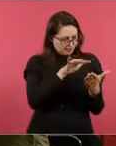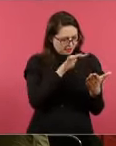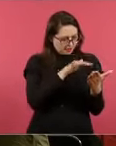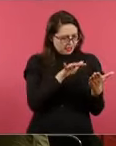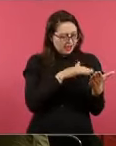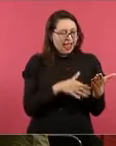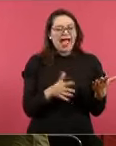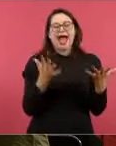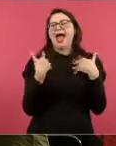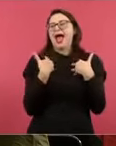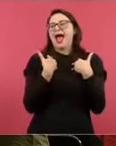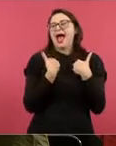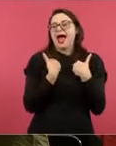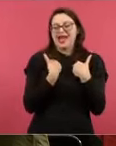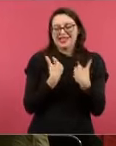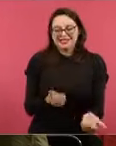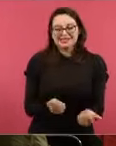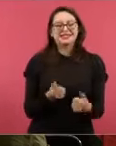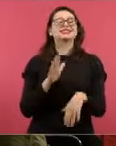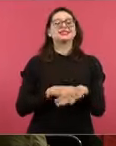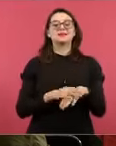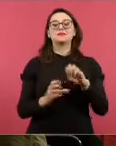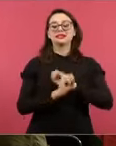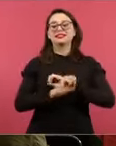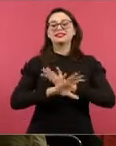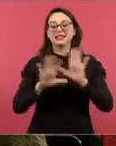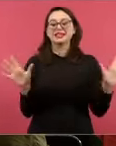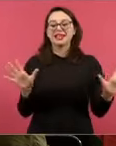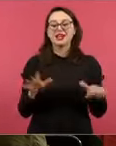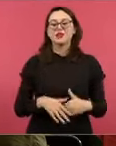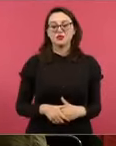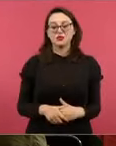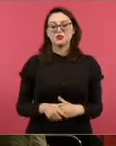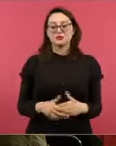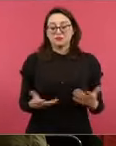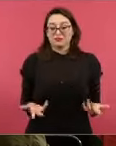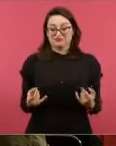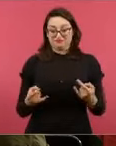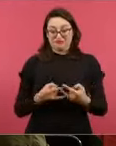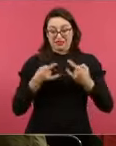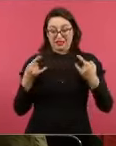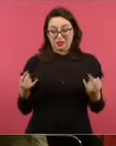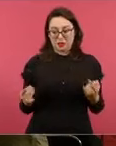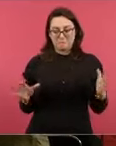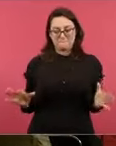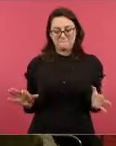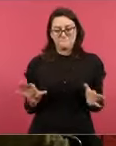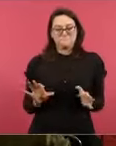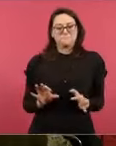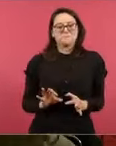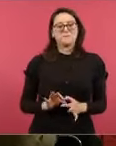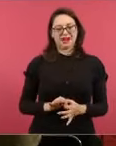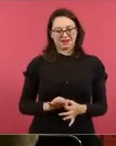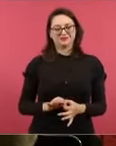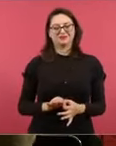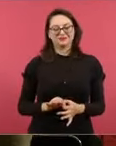en el tiempo, en el espacio, en un contexto histórico, lo que vamos aprendiendo en la